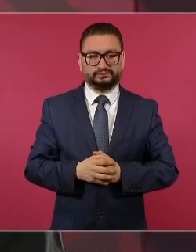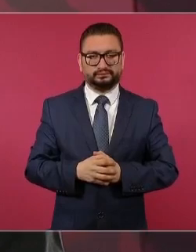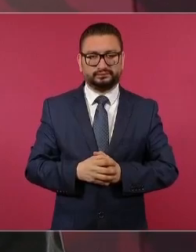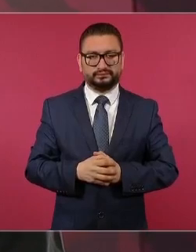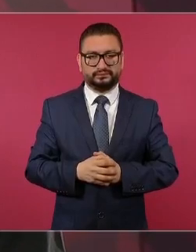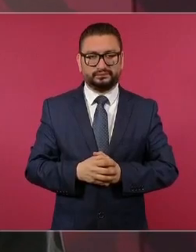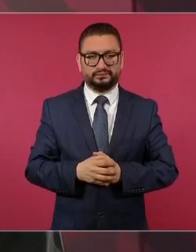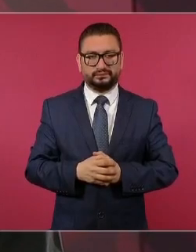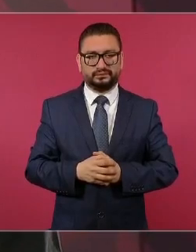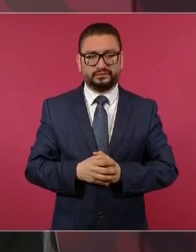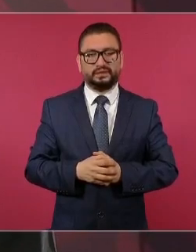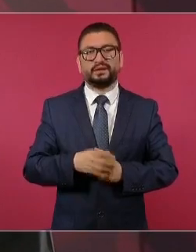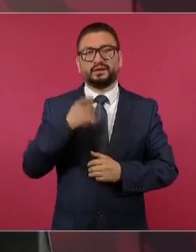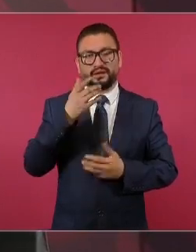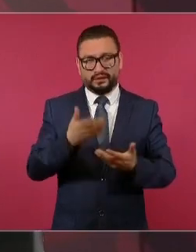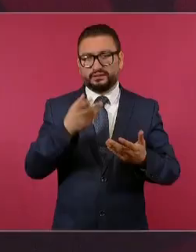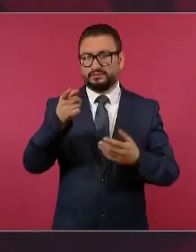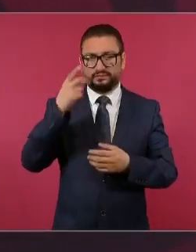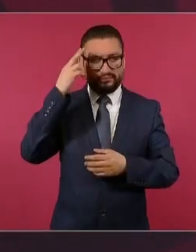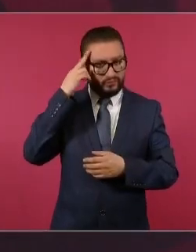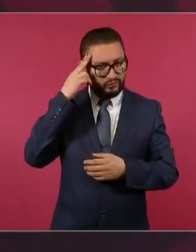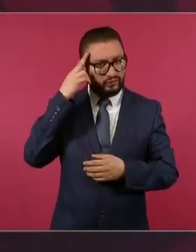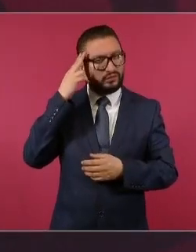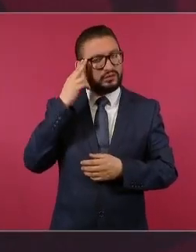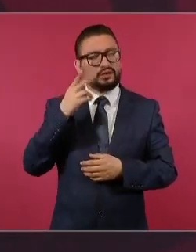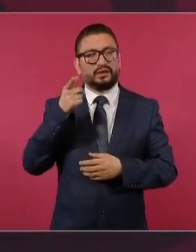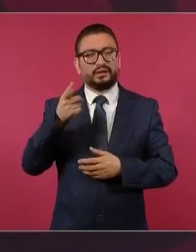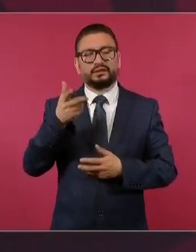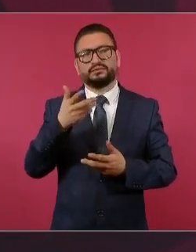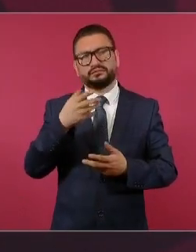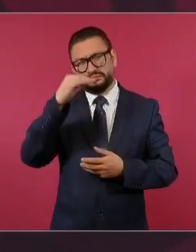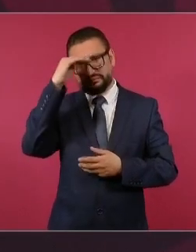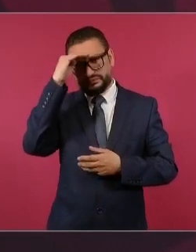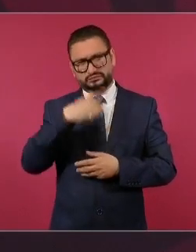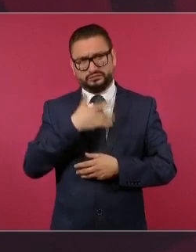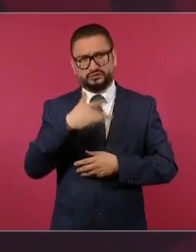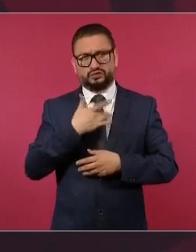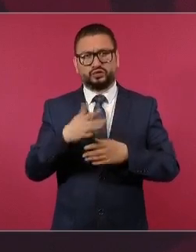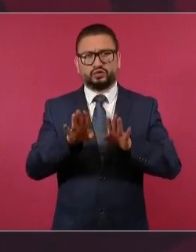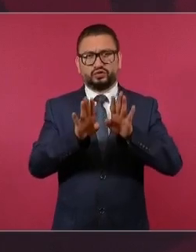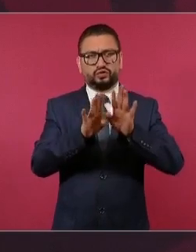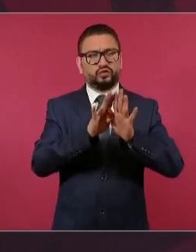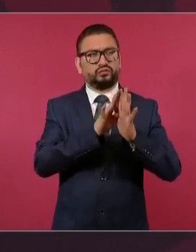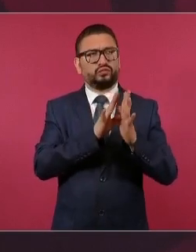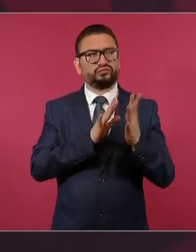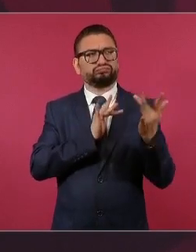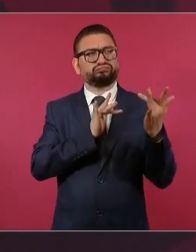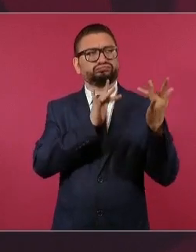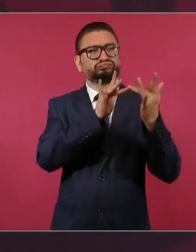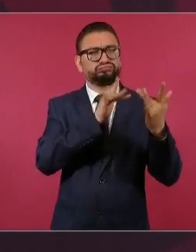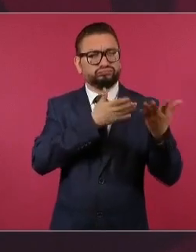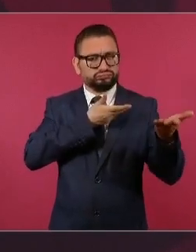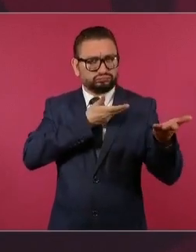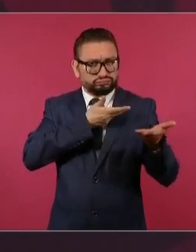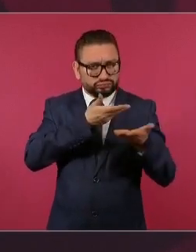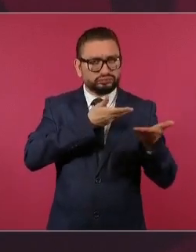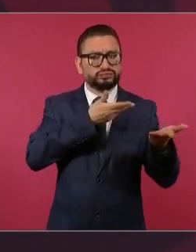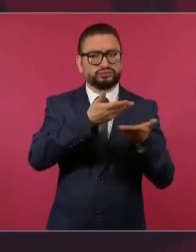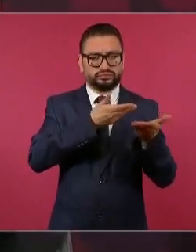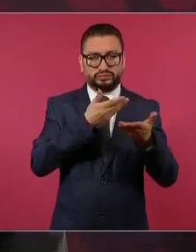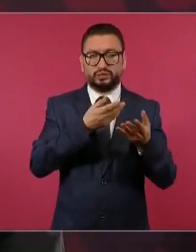De todas maneras, Porfirio Díaz apostó a diversificar las relaciones. Había